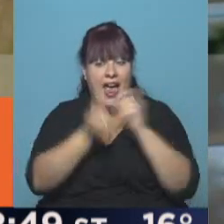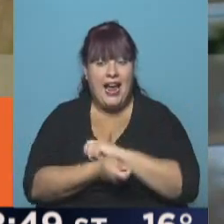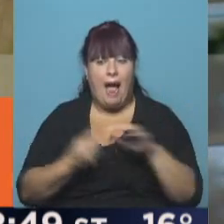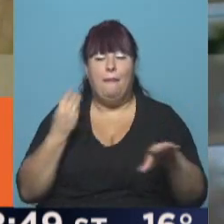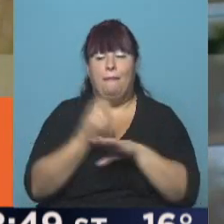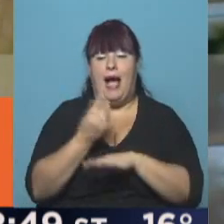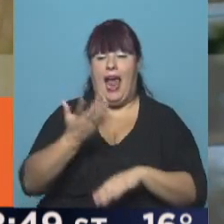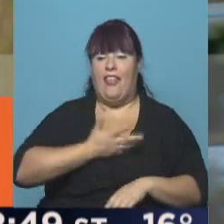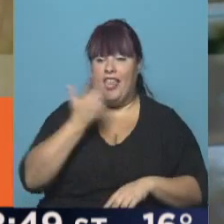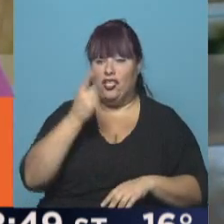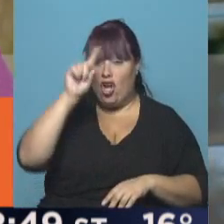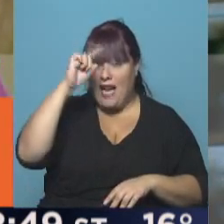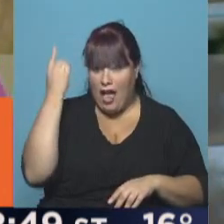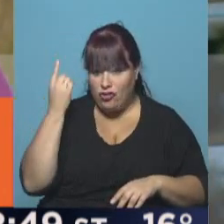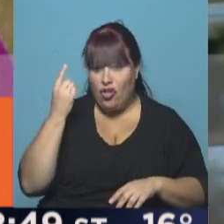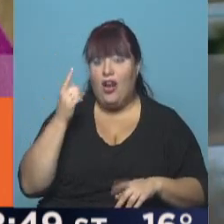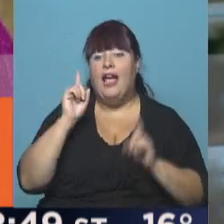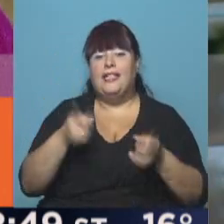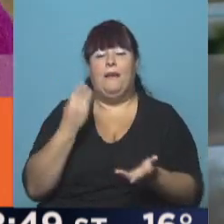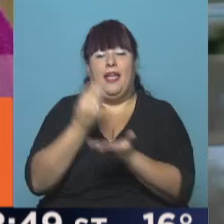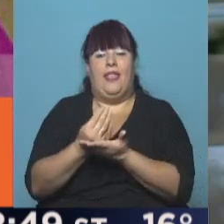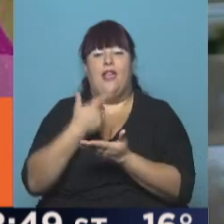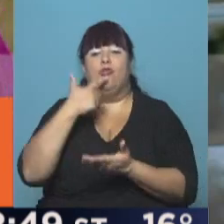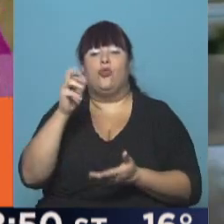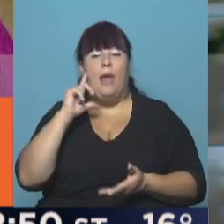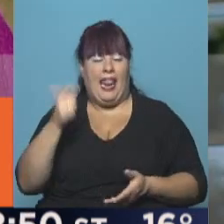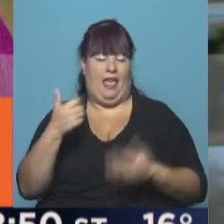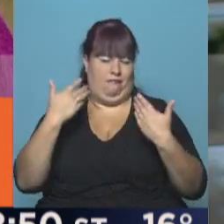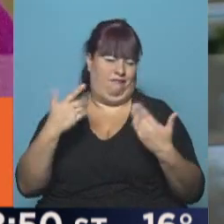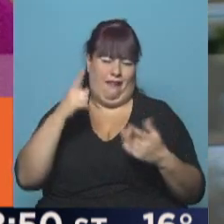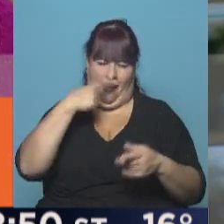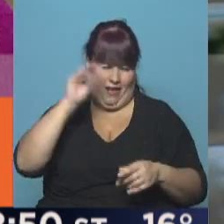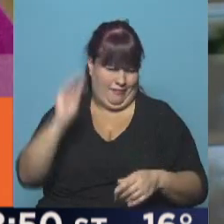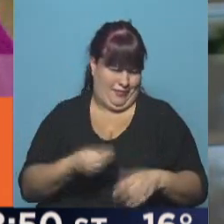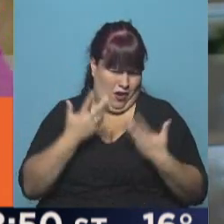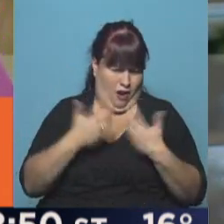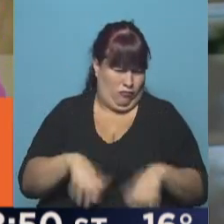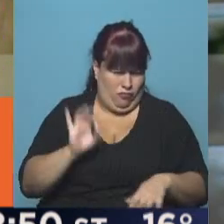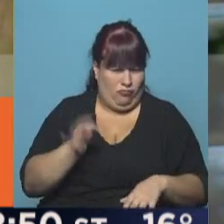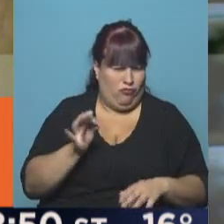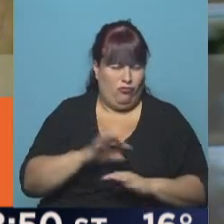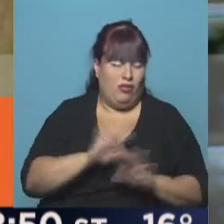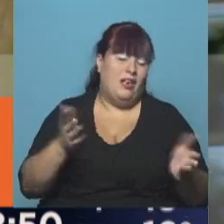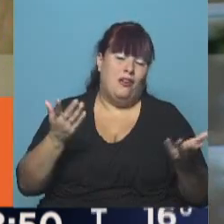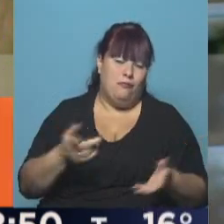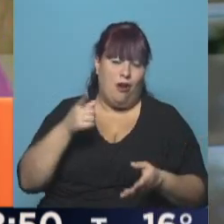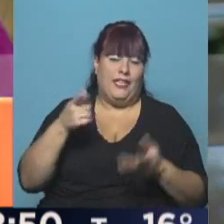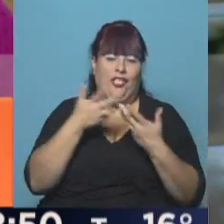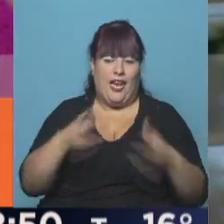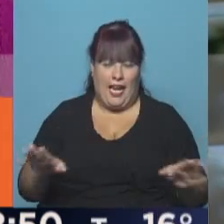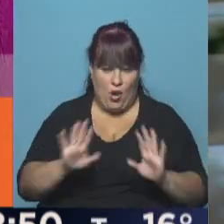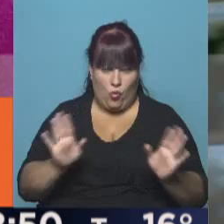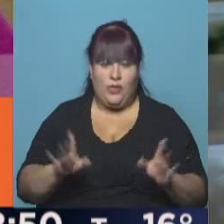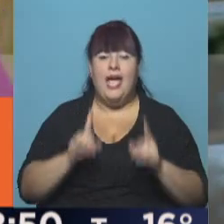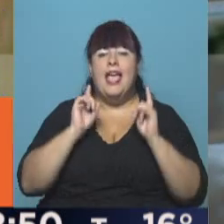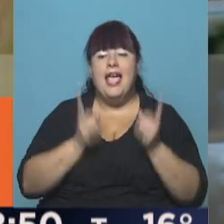de dirección nacional y en el cargo de la Superliga era obvio que no lo iba a poder llevar adelante, y bueno, por eso renuncia.